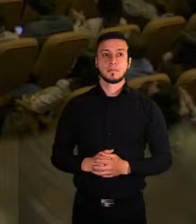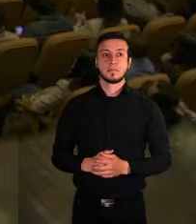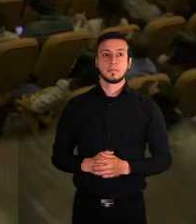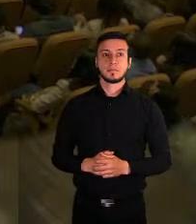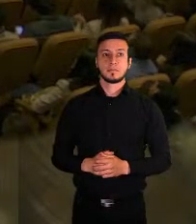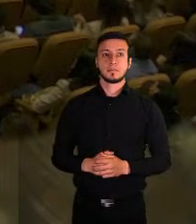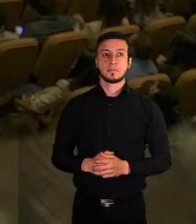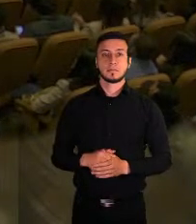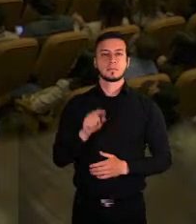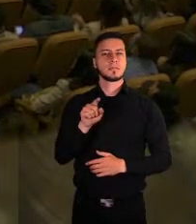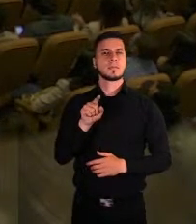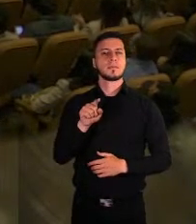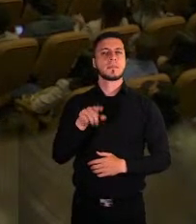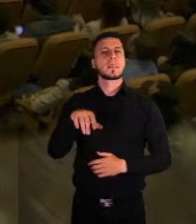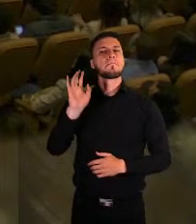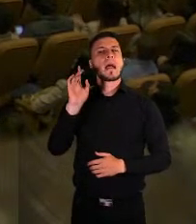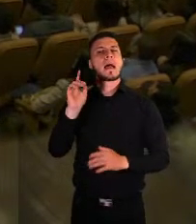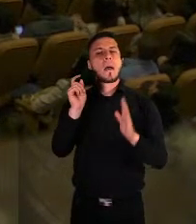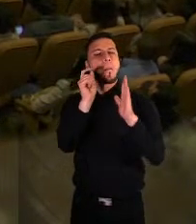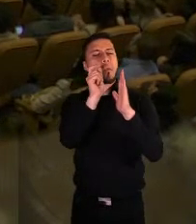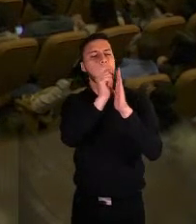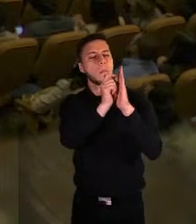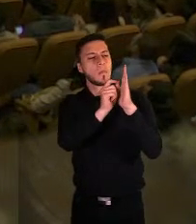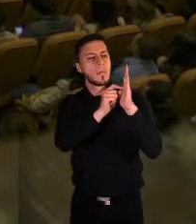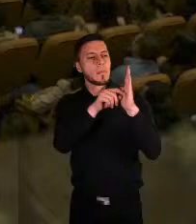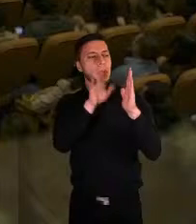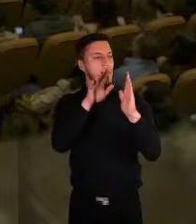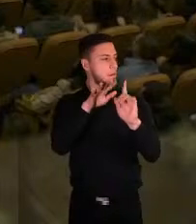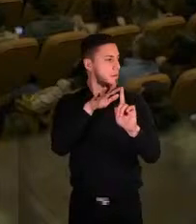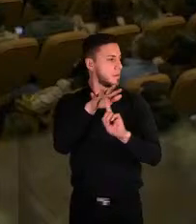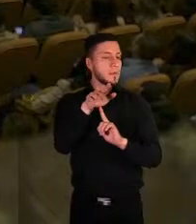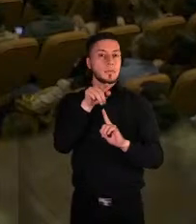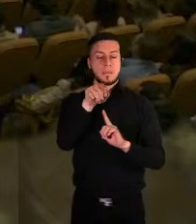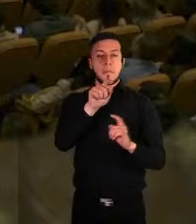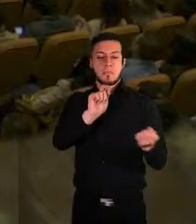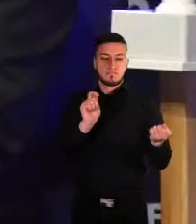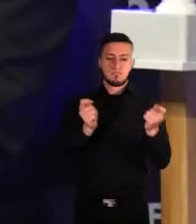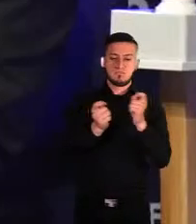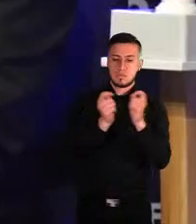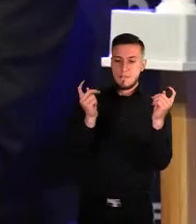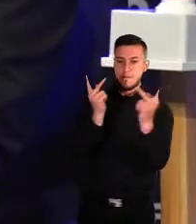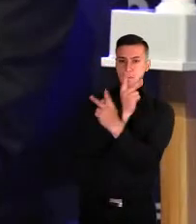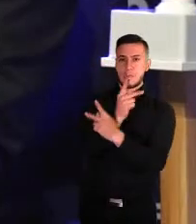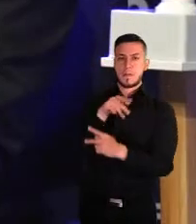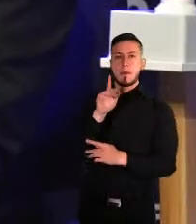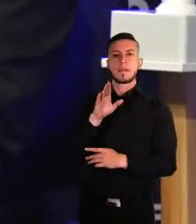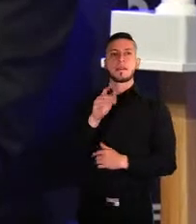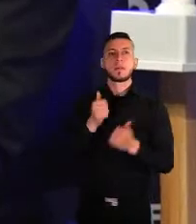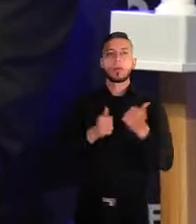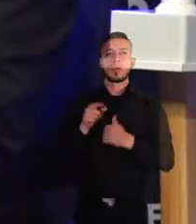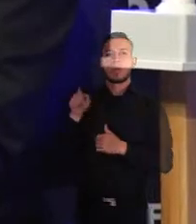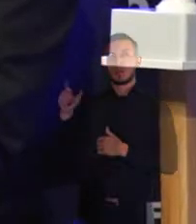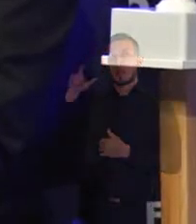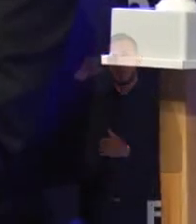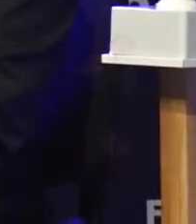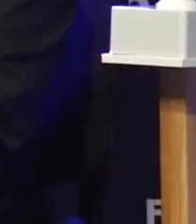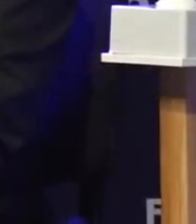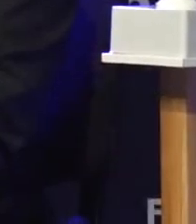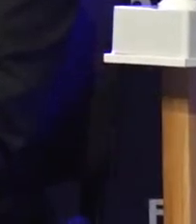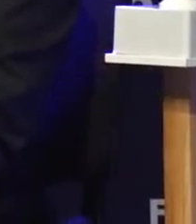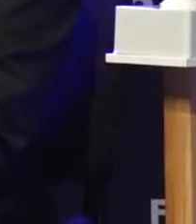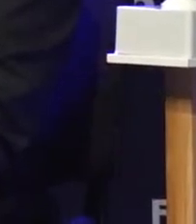uno de los mayores generadores de violencia en los últimos años en el país ha sido usted gustavo petro